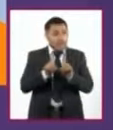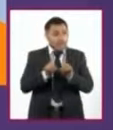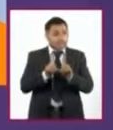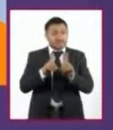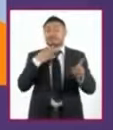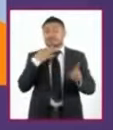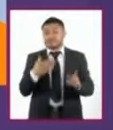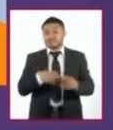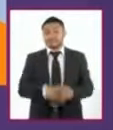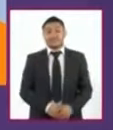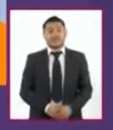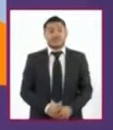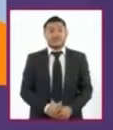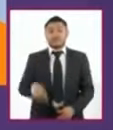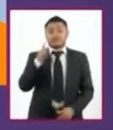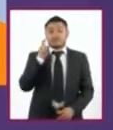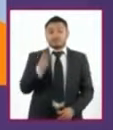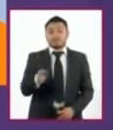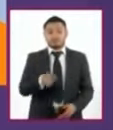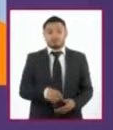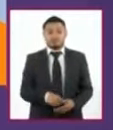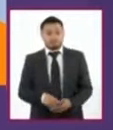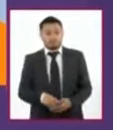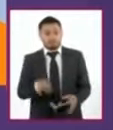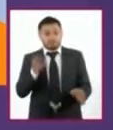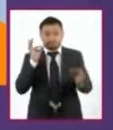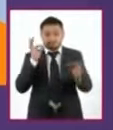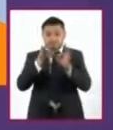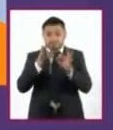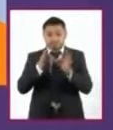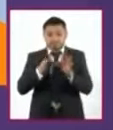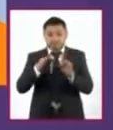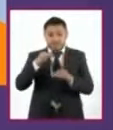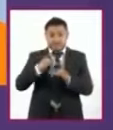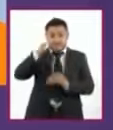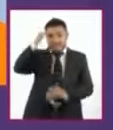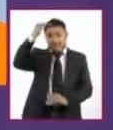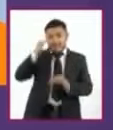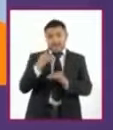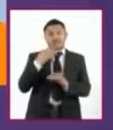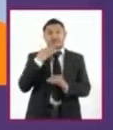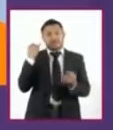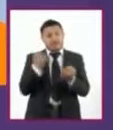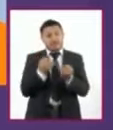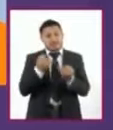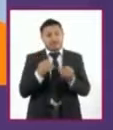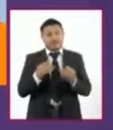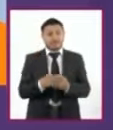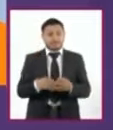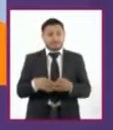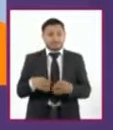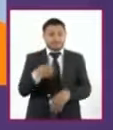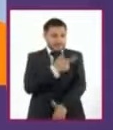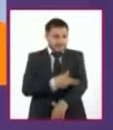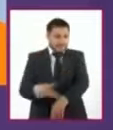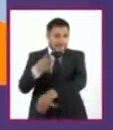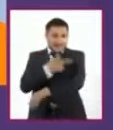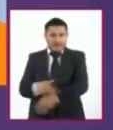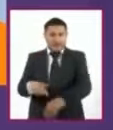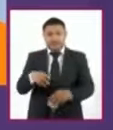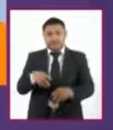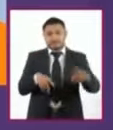su reflejo. Es decir, determinemos si son equidistantes. Para esto, tomen su regla y